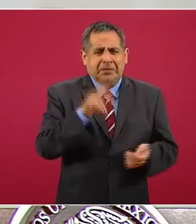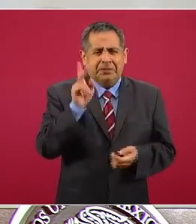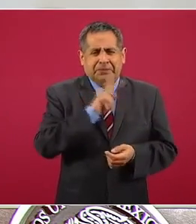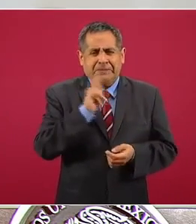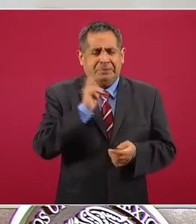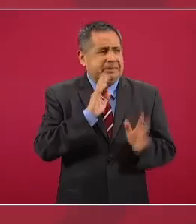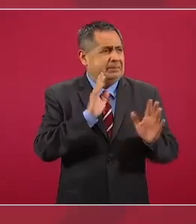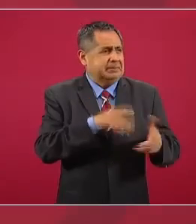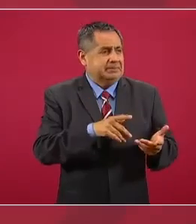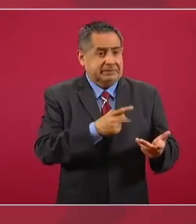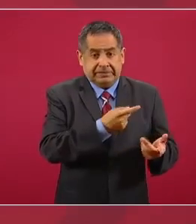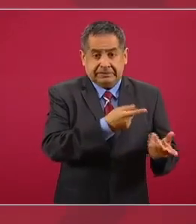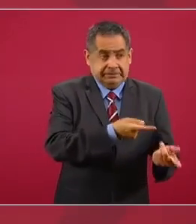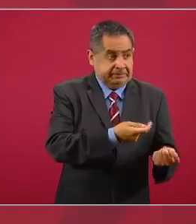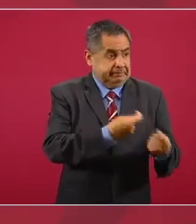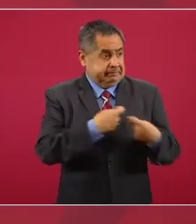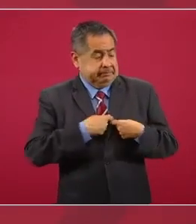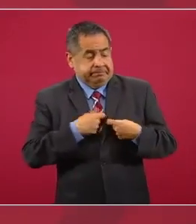eso no